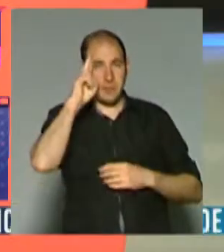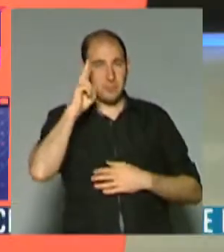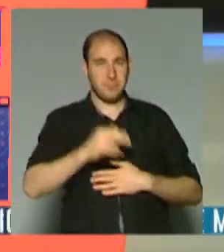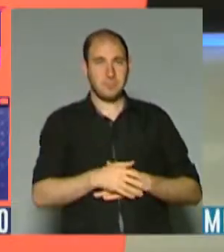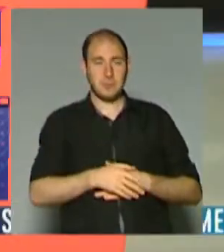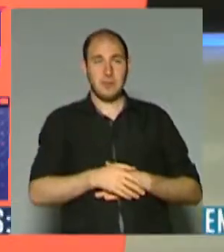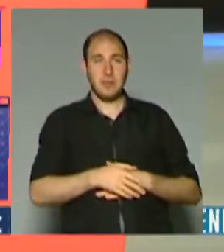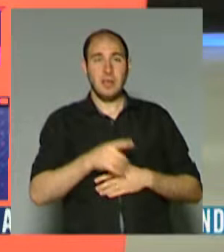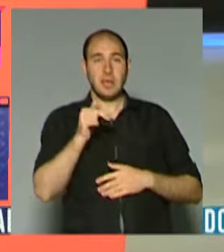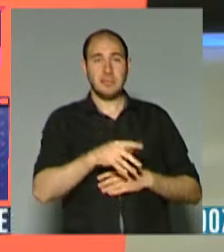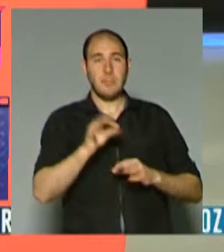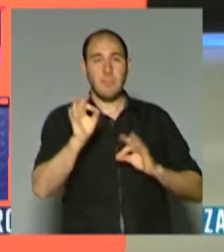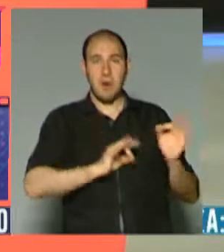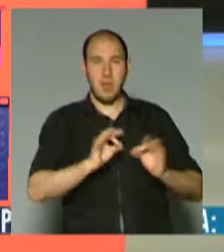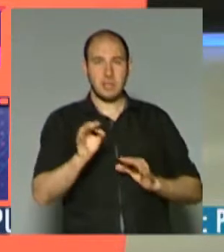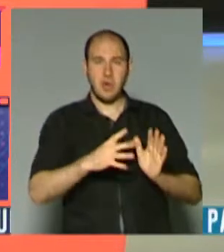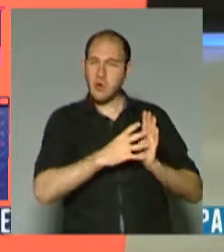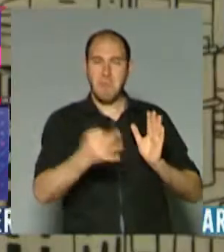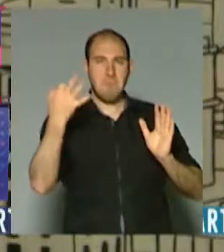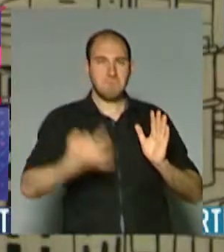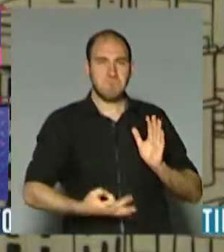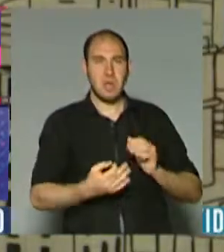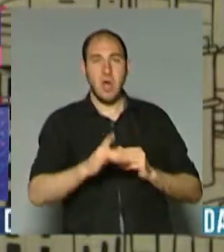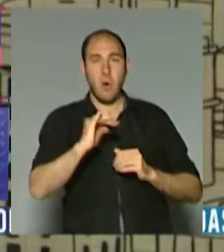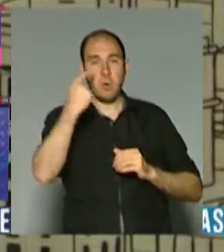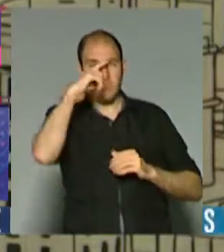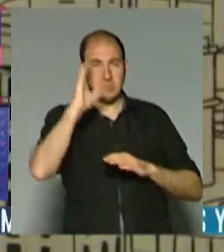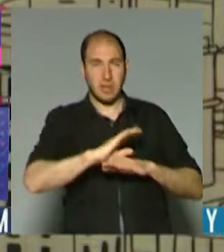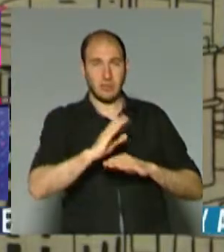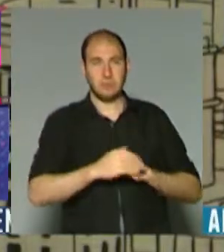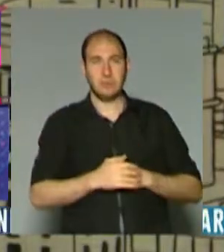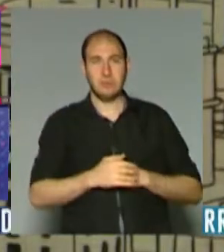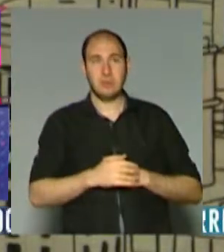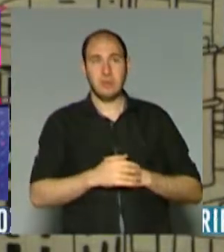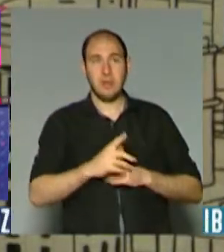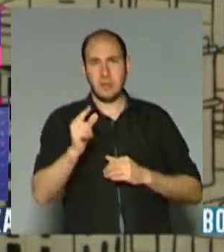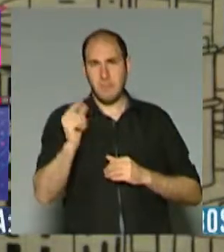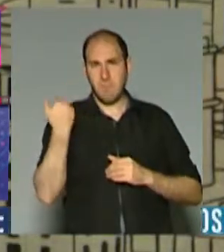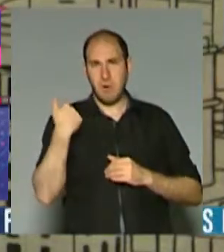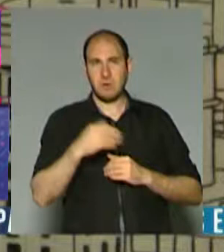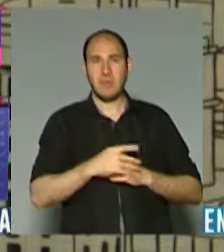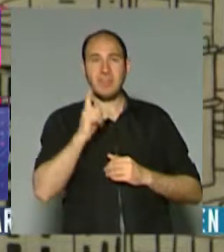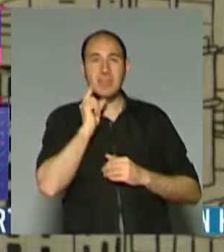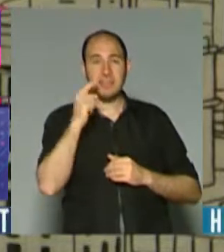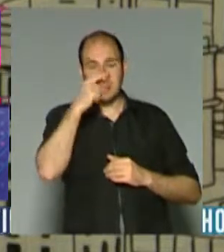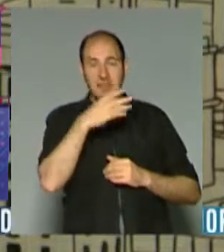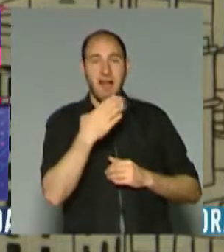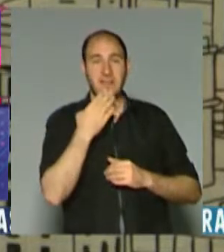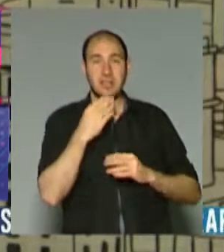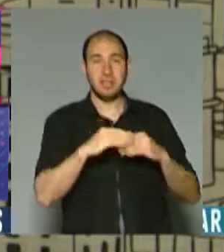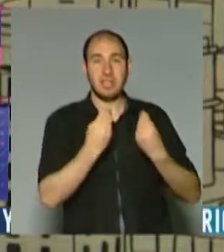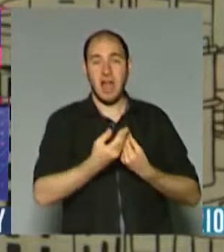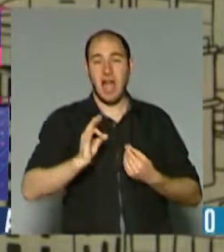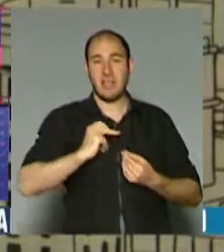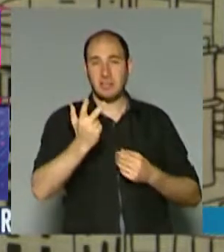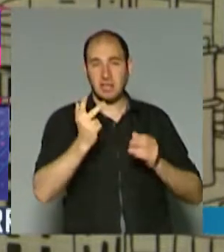es una iniciativa digna a imitar. Y en la Universidad Nacional de Cuyo tenemos hace muy poquitos días, el 7 de abril, cumplió 3 años